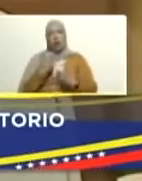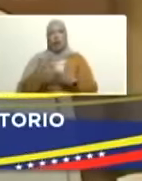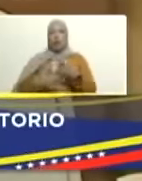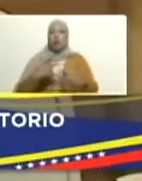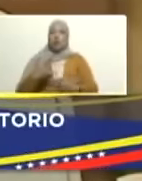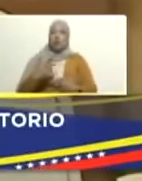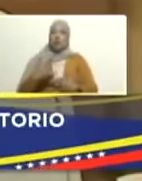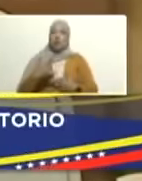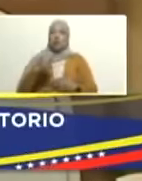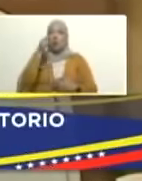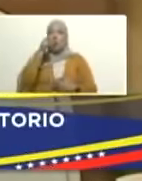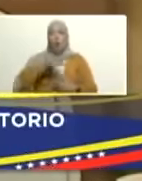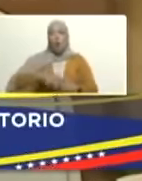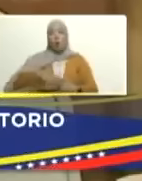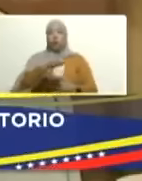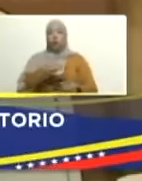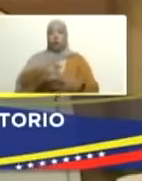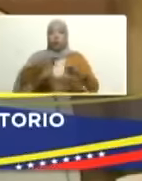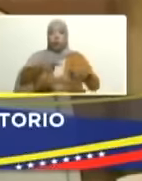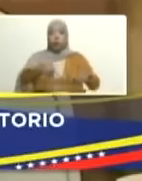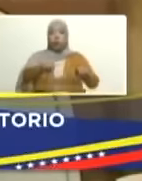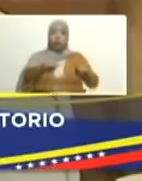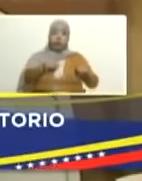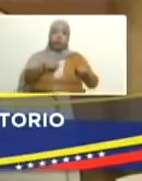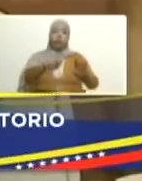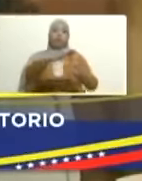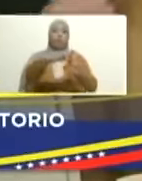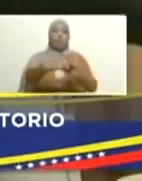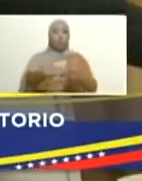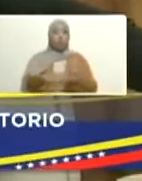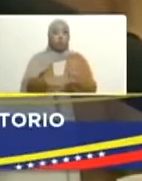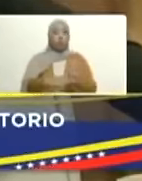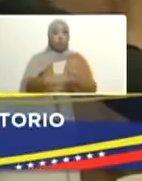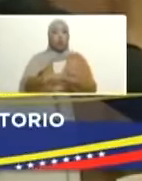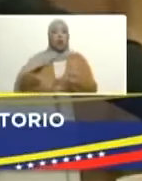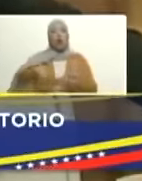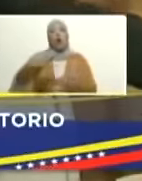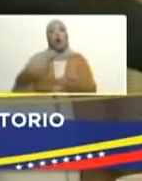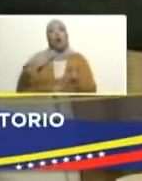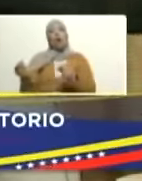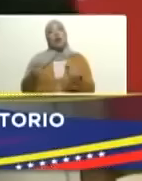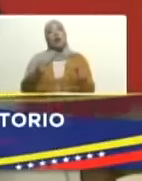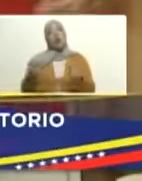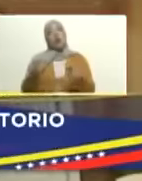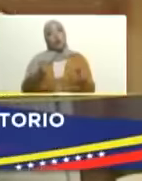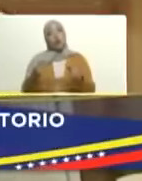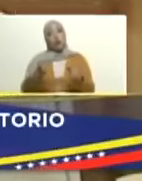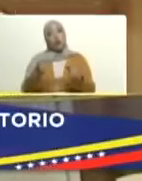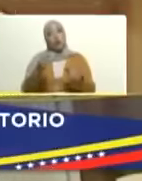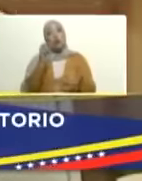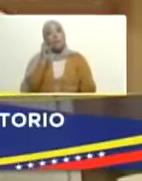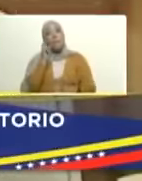criminal de esas sanciones. Después de unas discusiones muy arduas que se dieron